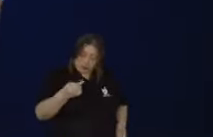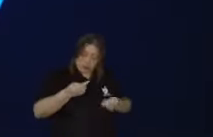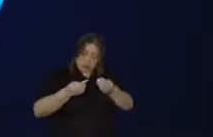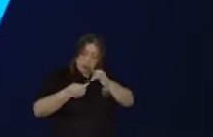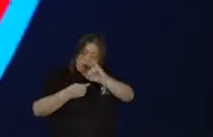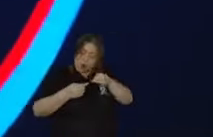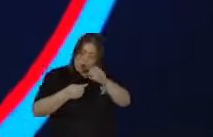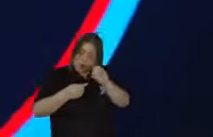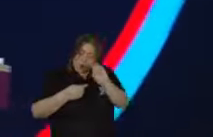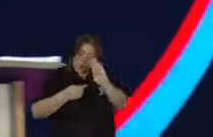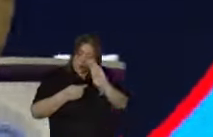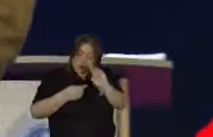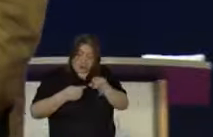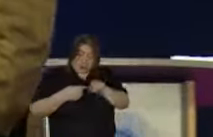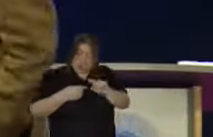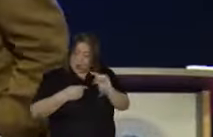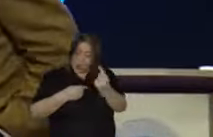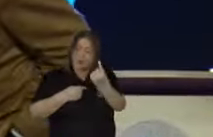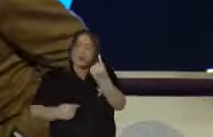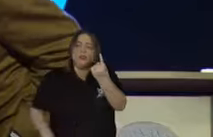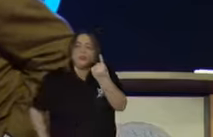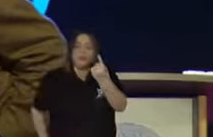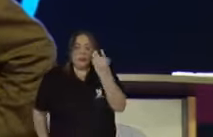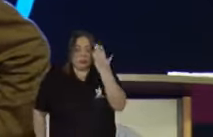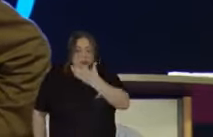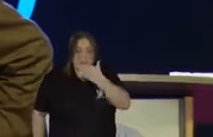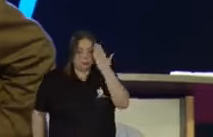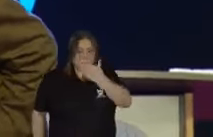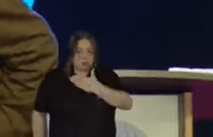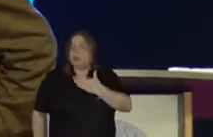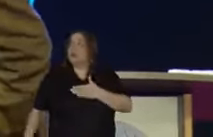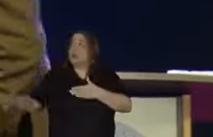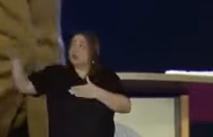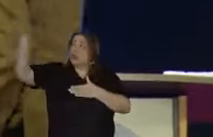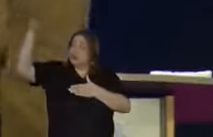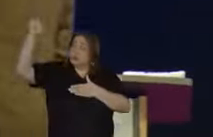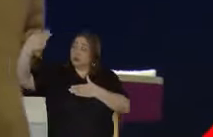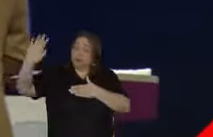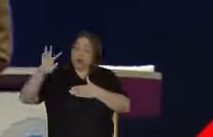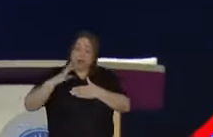No hay otro como él en la tierra. ¡Wow! Dios hablando de Job.